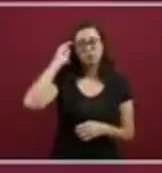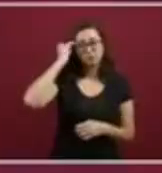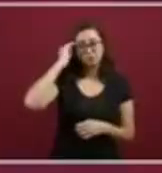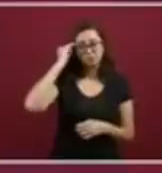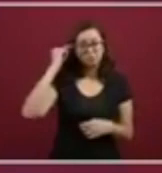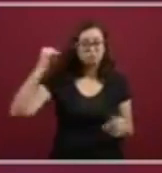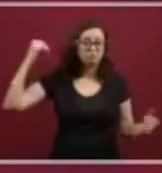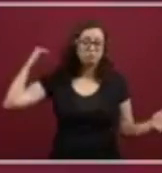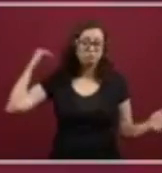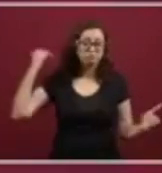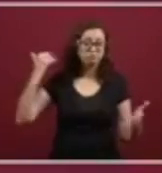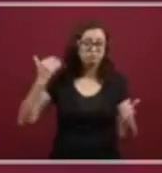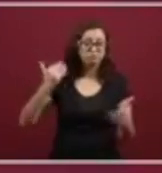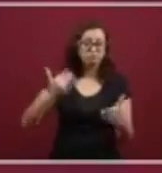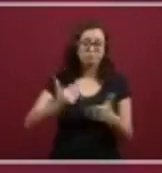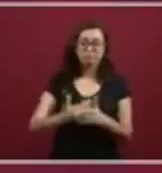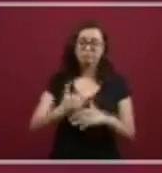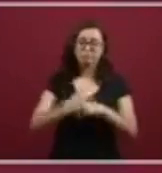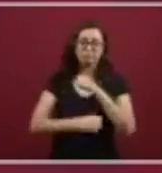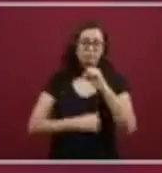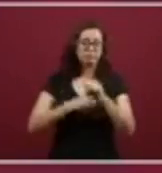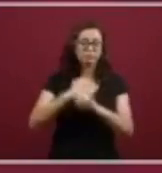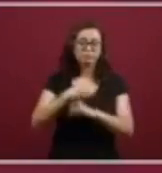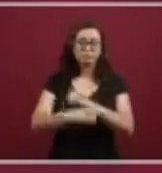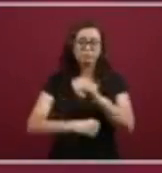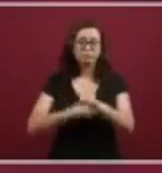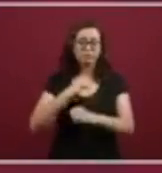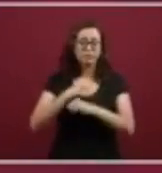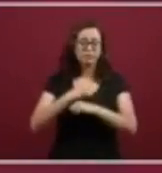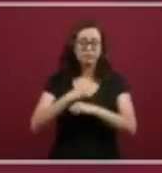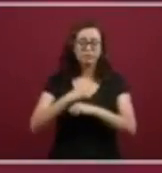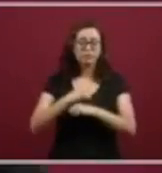hace mucho tiempo.